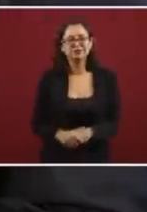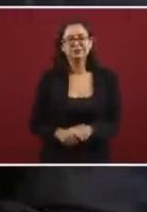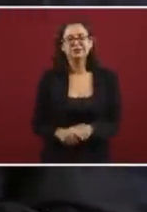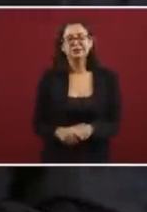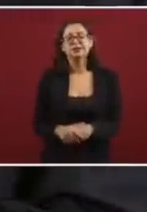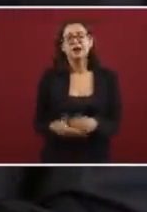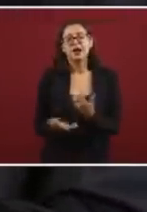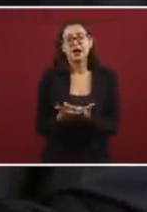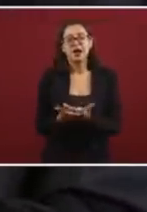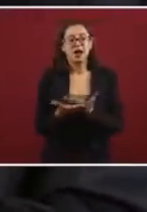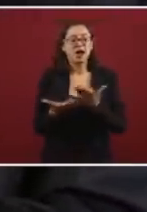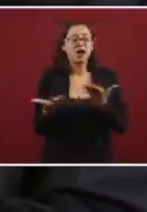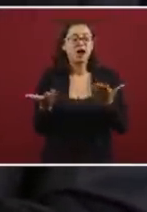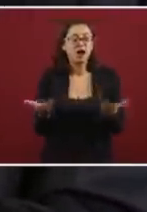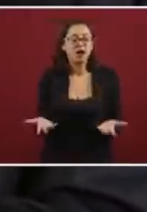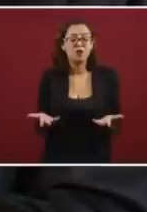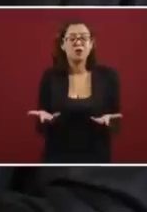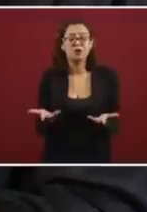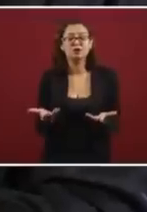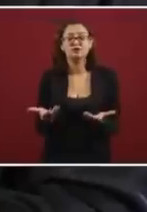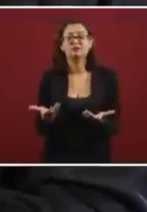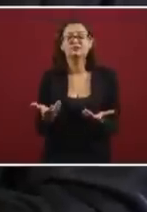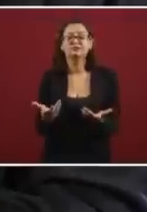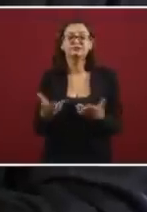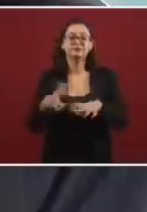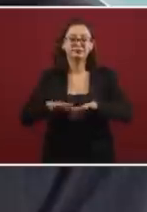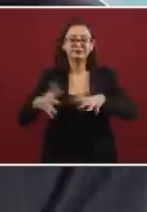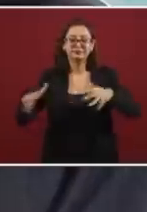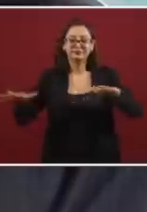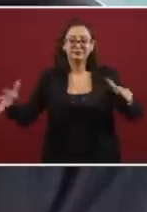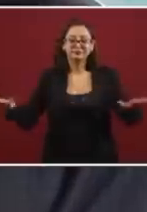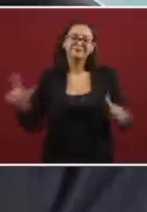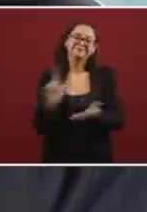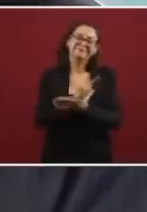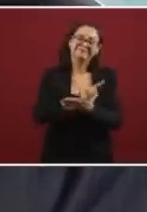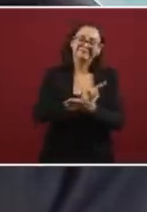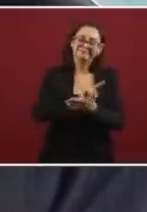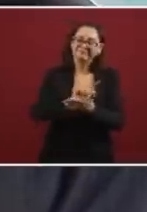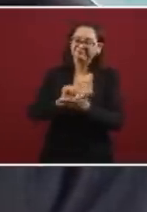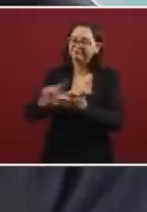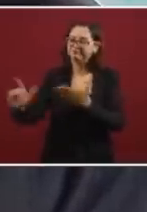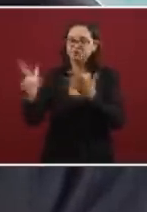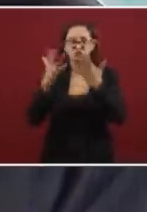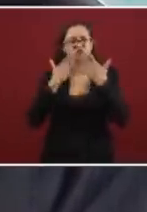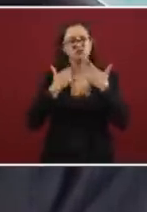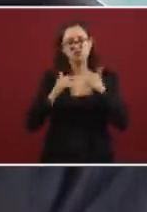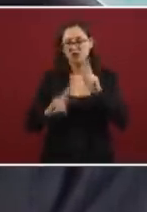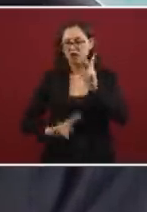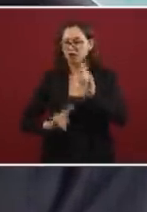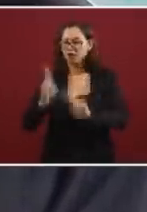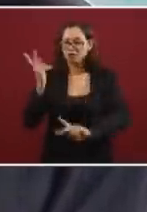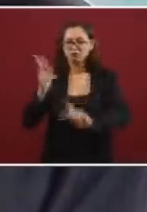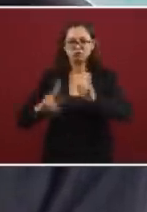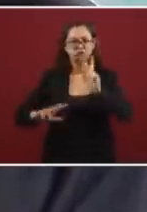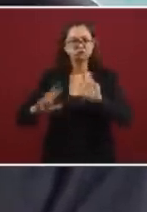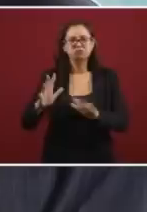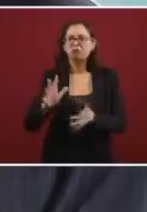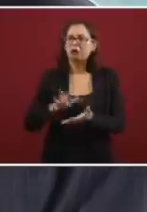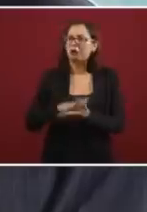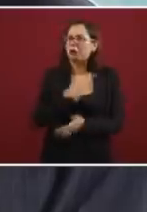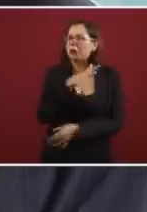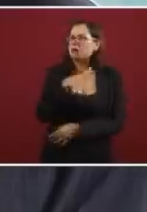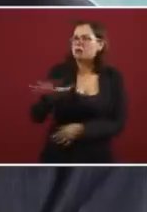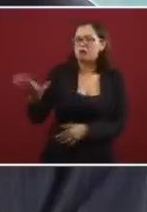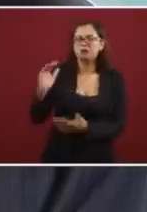ahora tenemos las playas limpias de sargazo en general